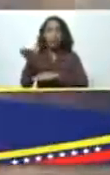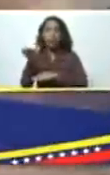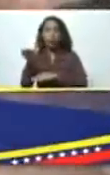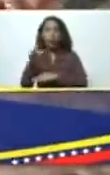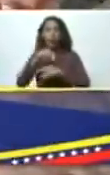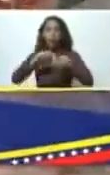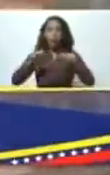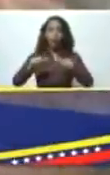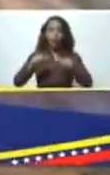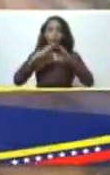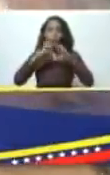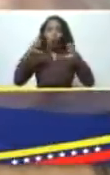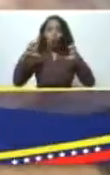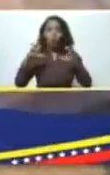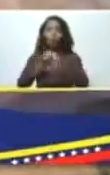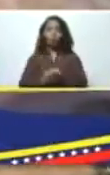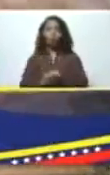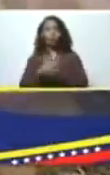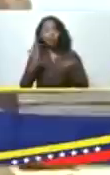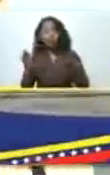la tierra el cordero. Más nada.